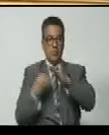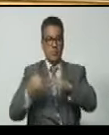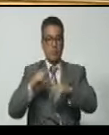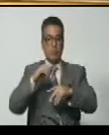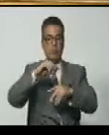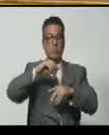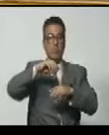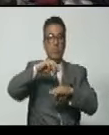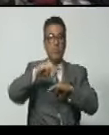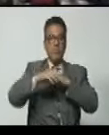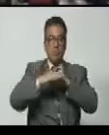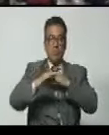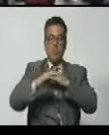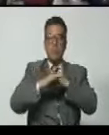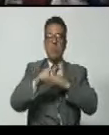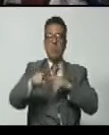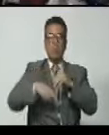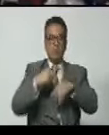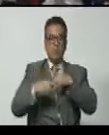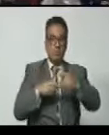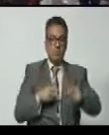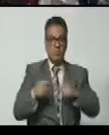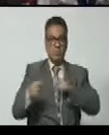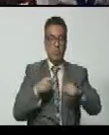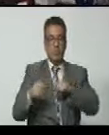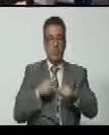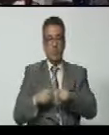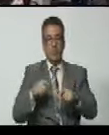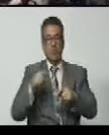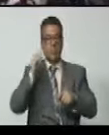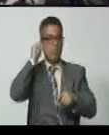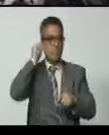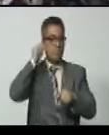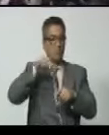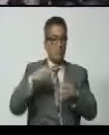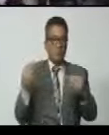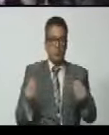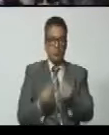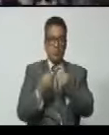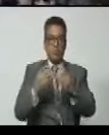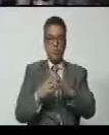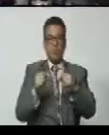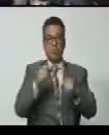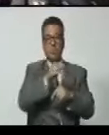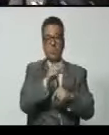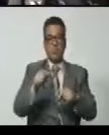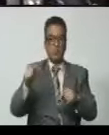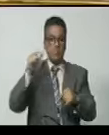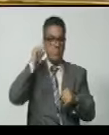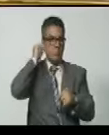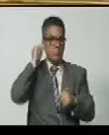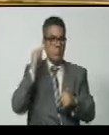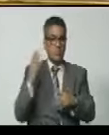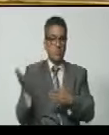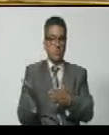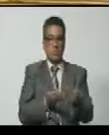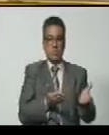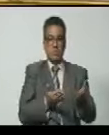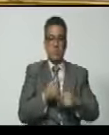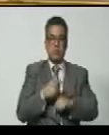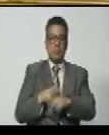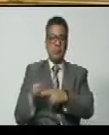para la Mujer e Igualdad de Género, movimientos de mujeres que están hoy aquí, sean todas y todos,